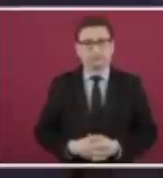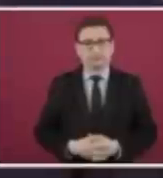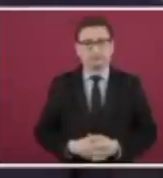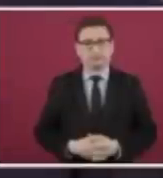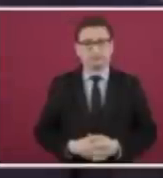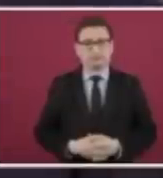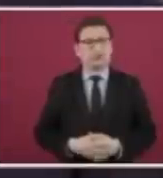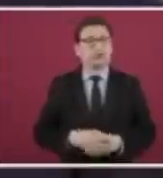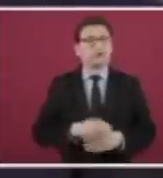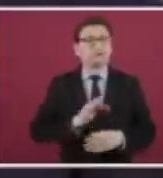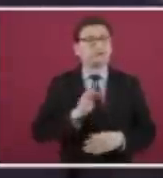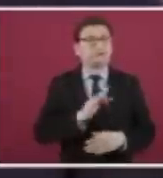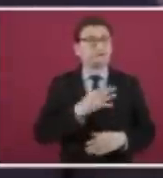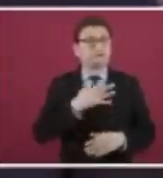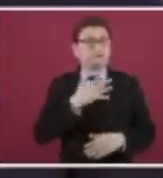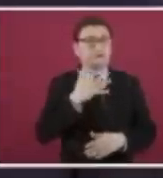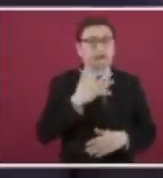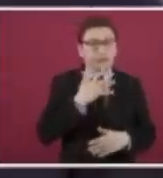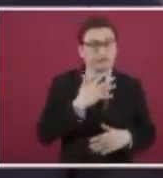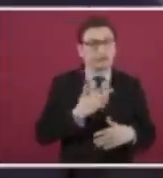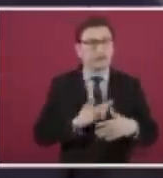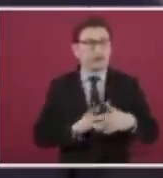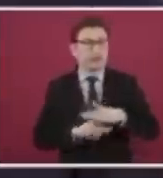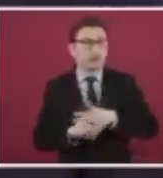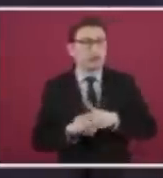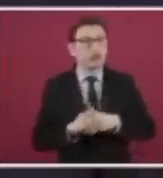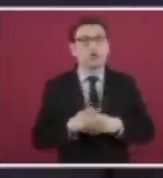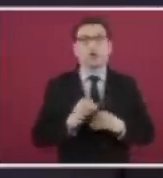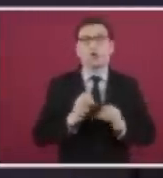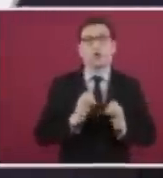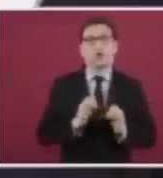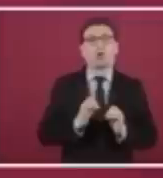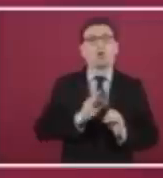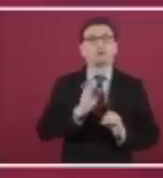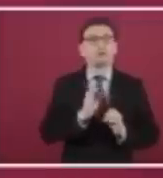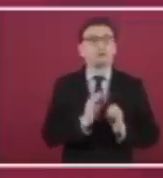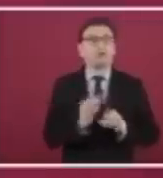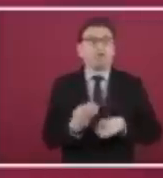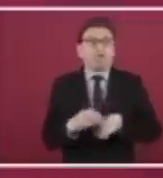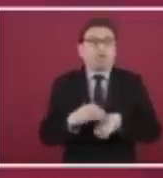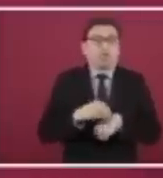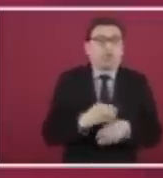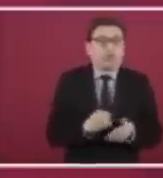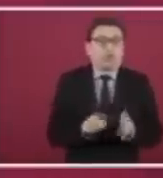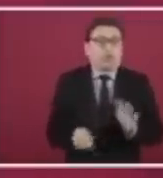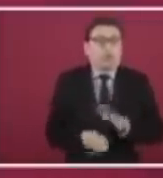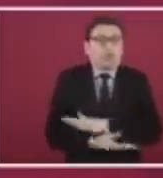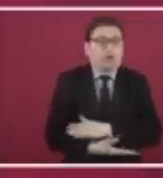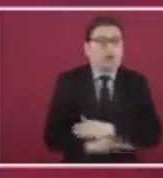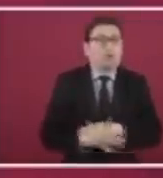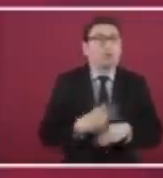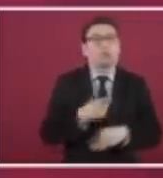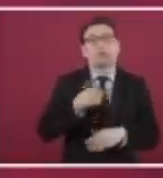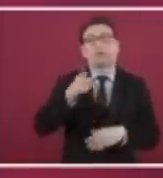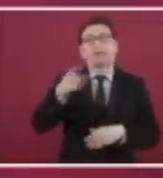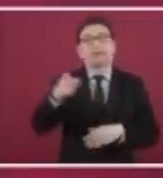por corrupción o utilizando como pretexto de que está mal